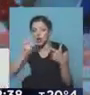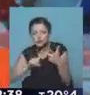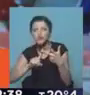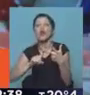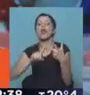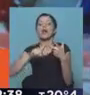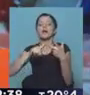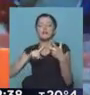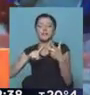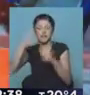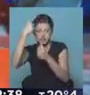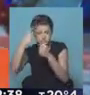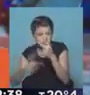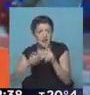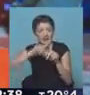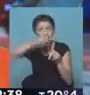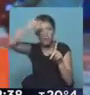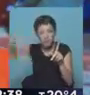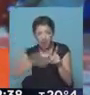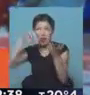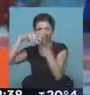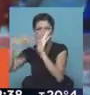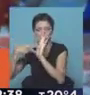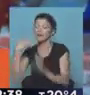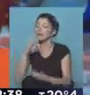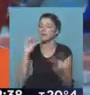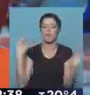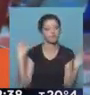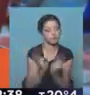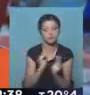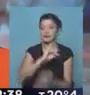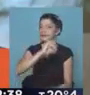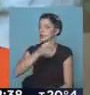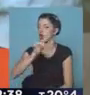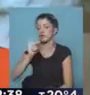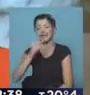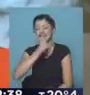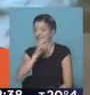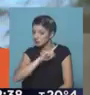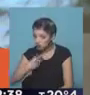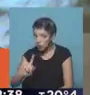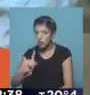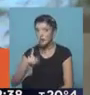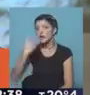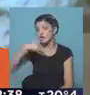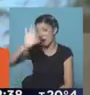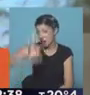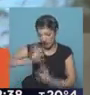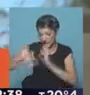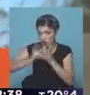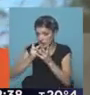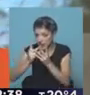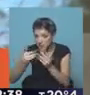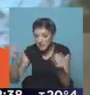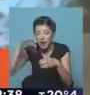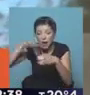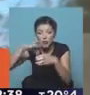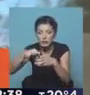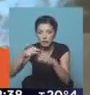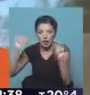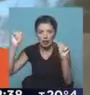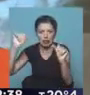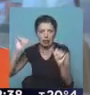casa y es lo que evidentemente hay que reducir sí o sí. Porque si no, a fines de siglo no habrá cultivos en el planeta. Esa es una